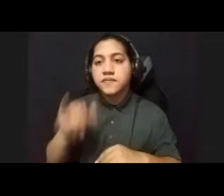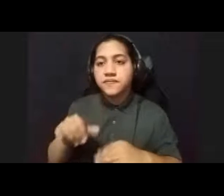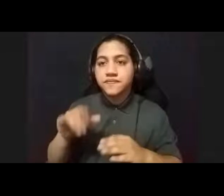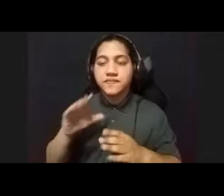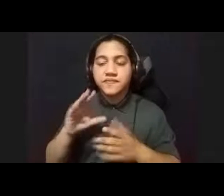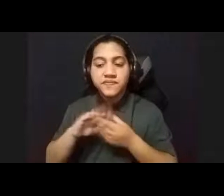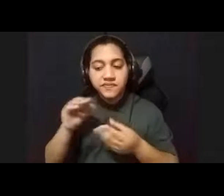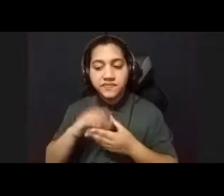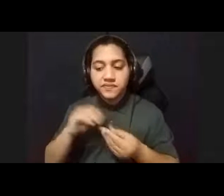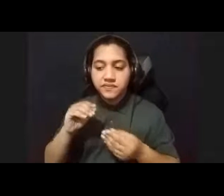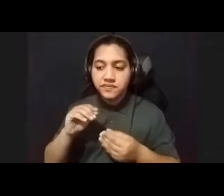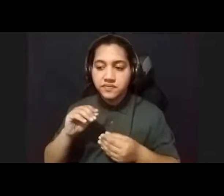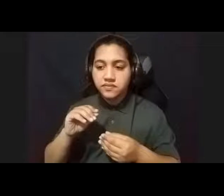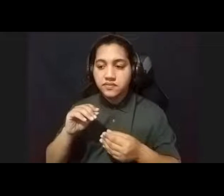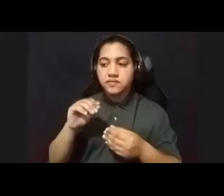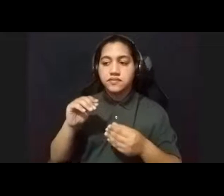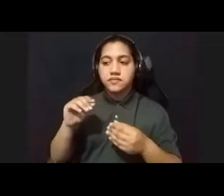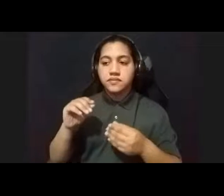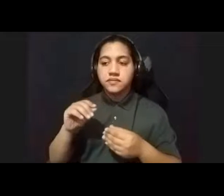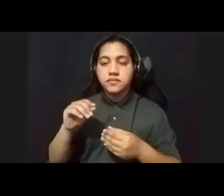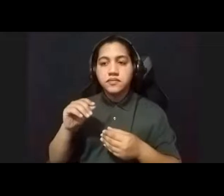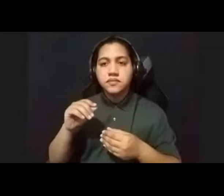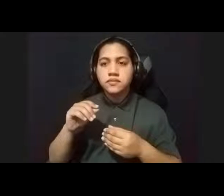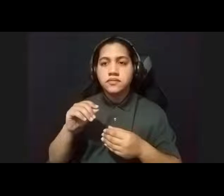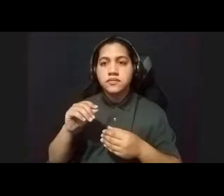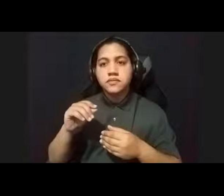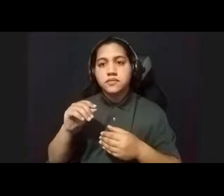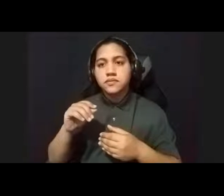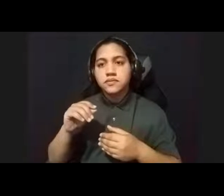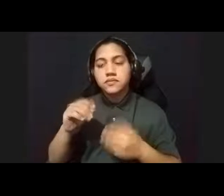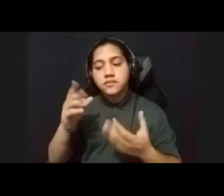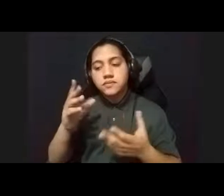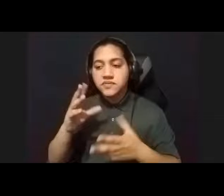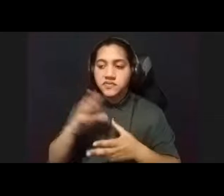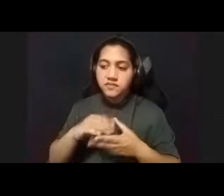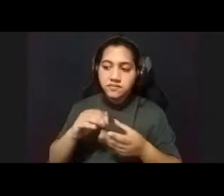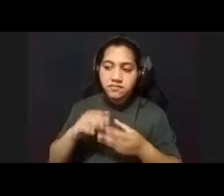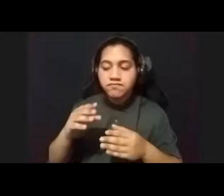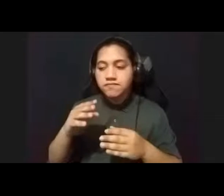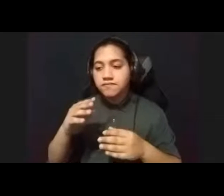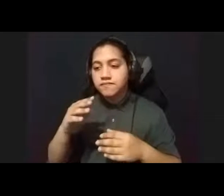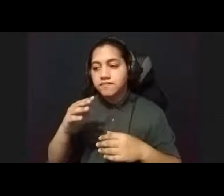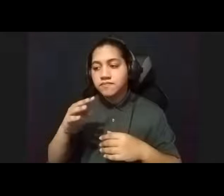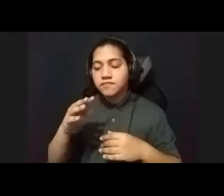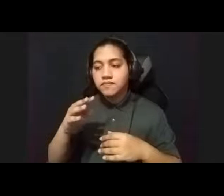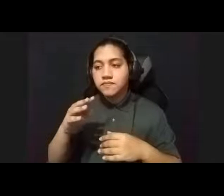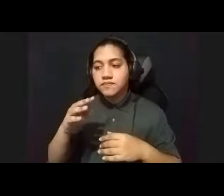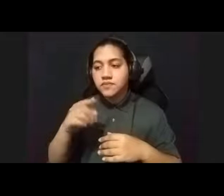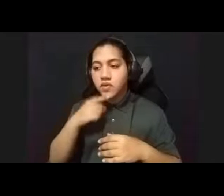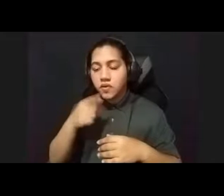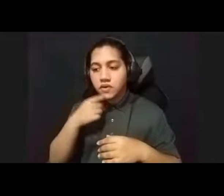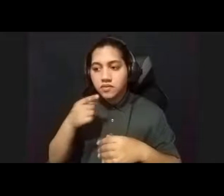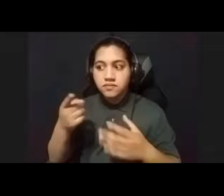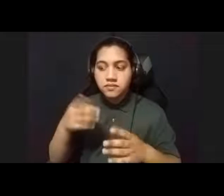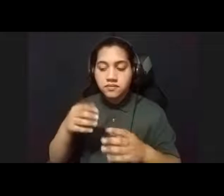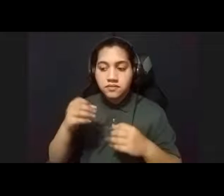cuento, cuando uno la cuenta oralmente, es una parte que asusta un